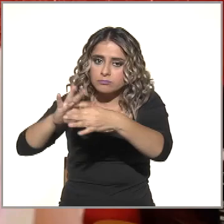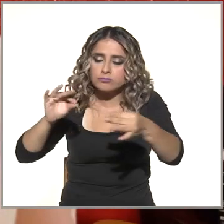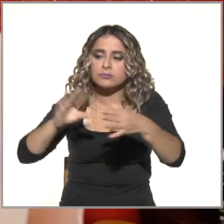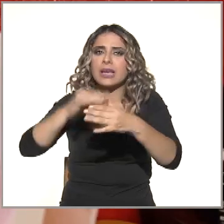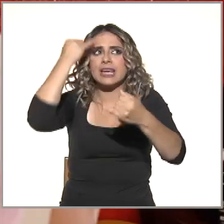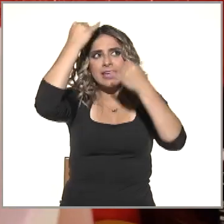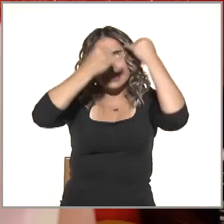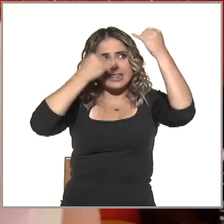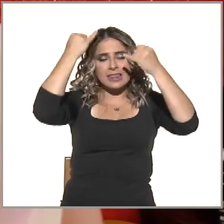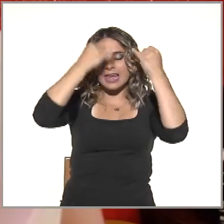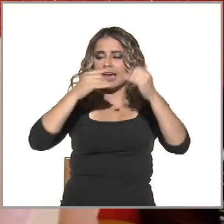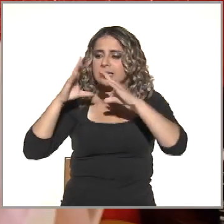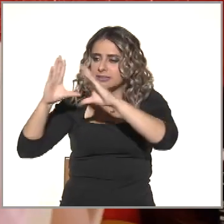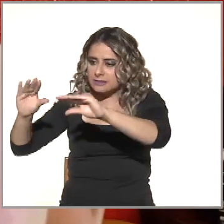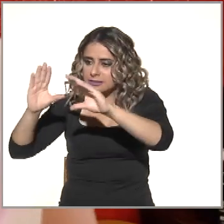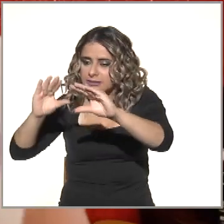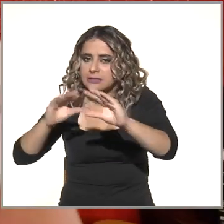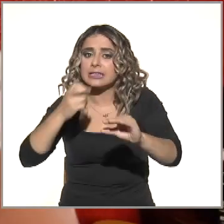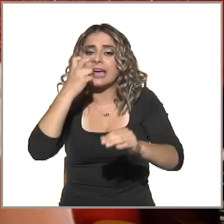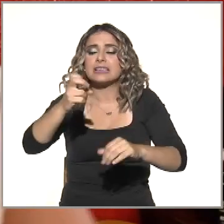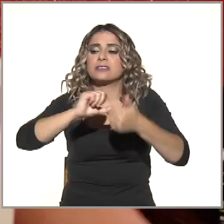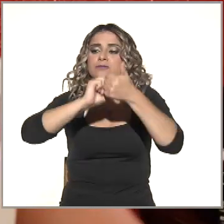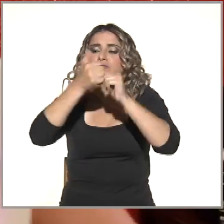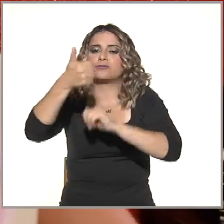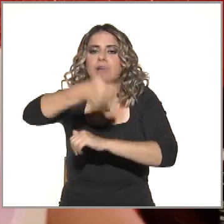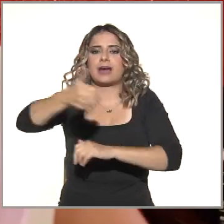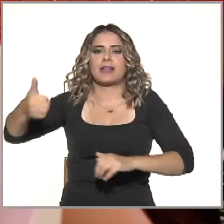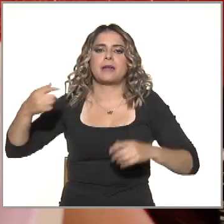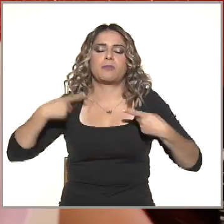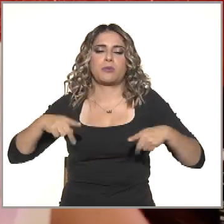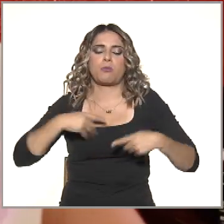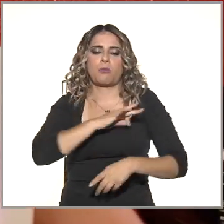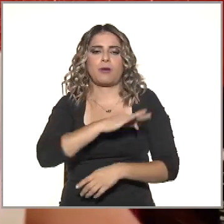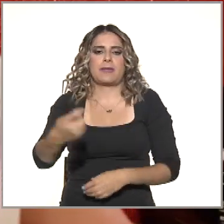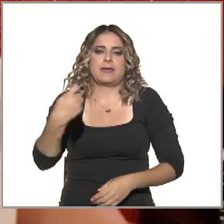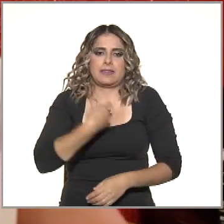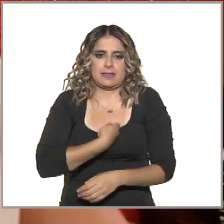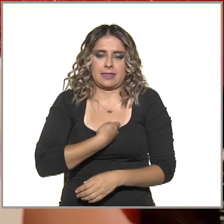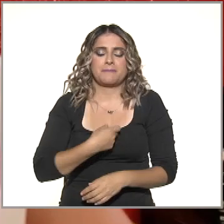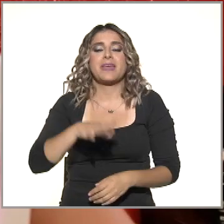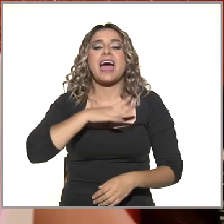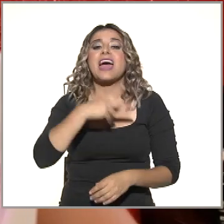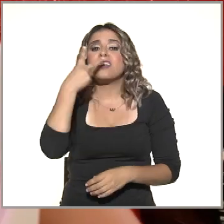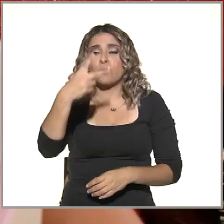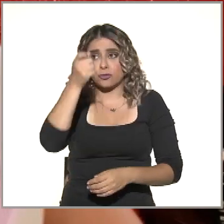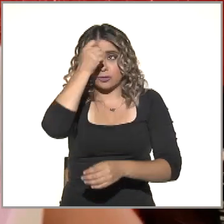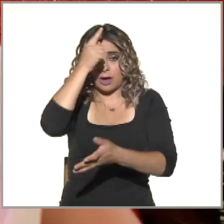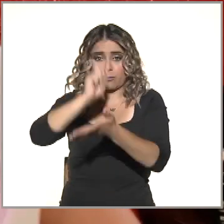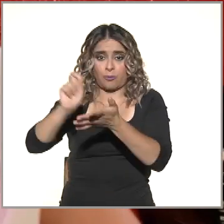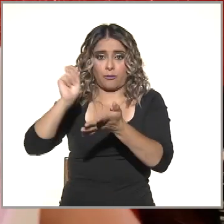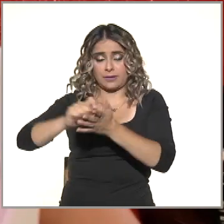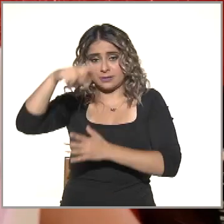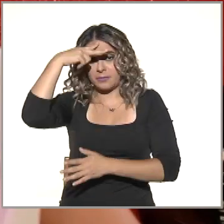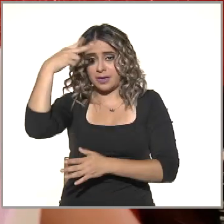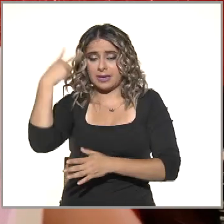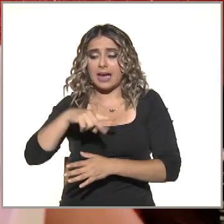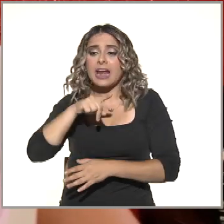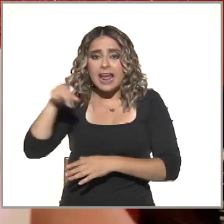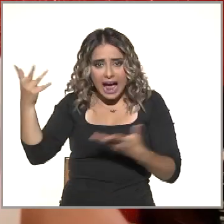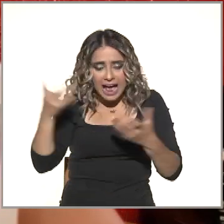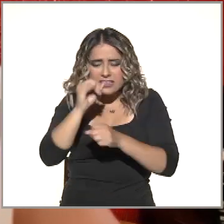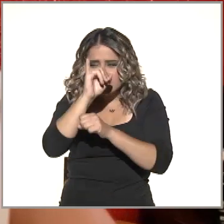creencias y claro, nos dan identidad. Hoy les quiero recomendar a 2 autores mexicanos que han indagado y